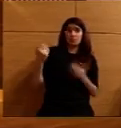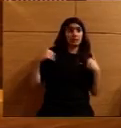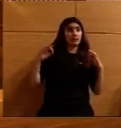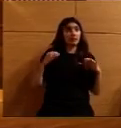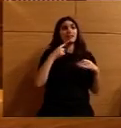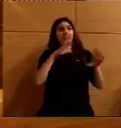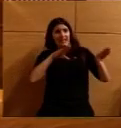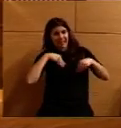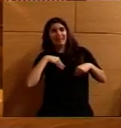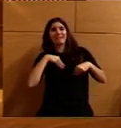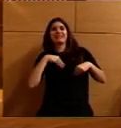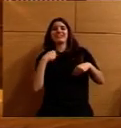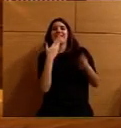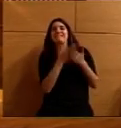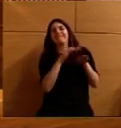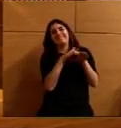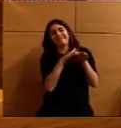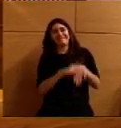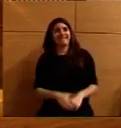acepto la recomendación y le pido disculpas